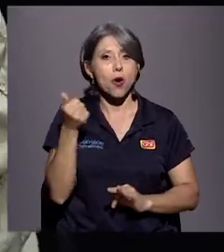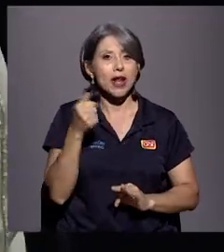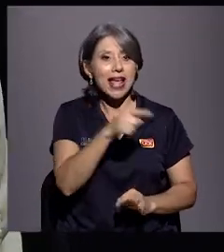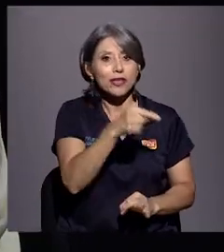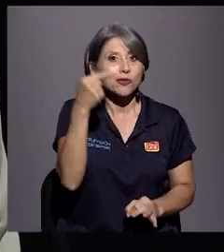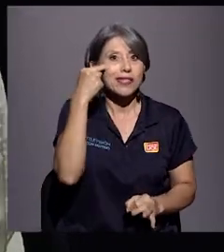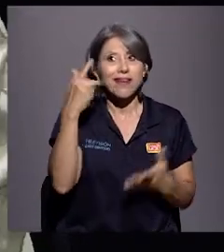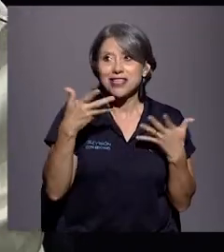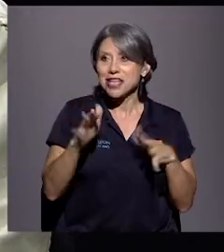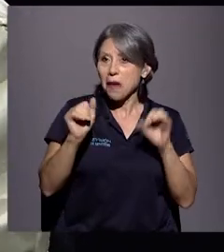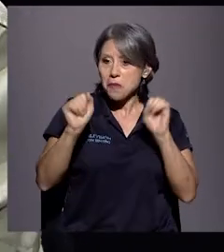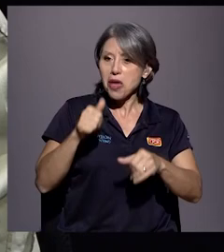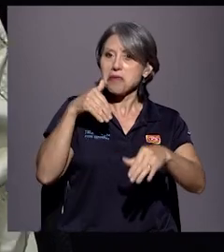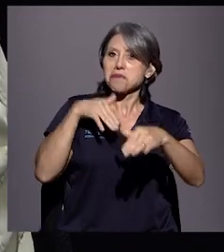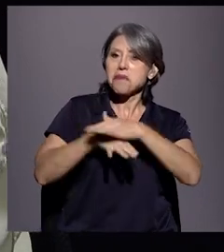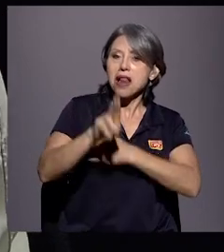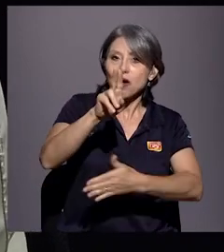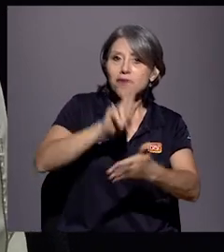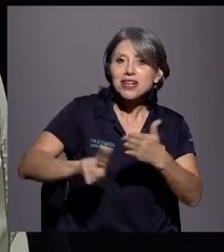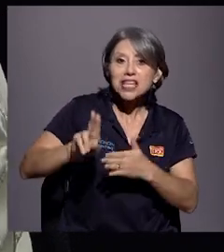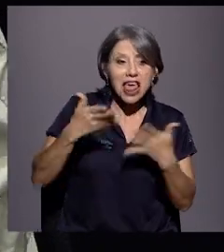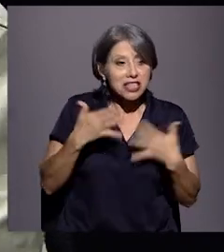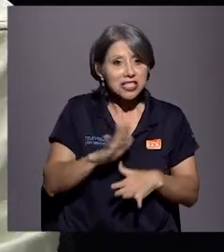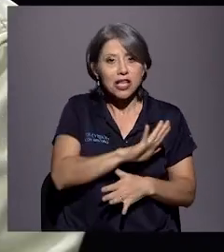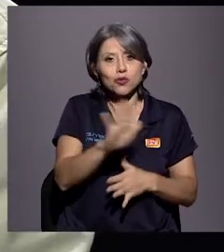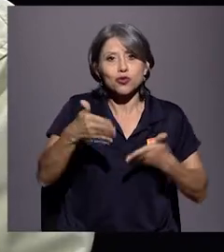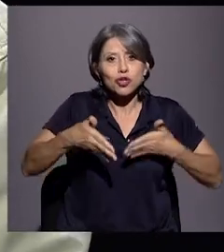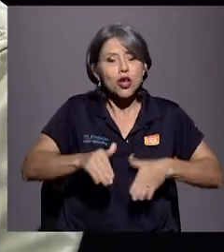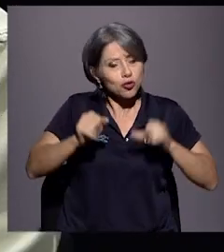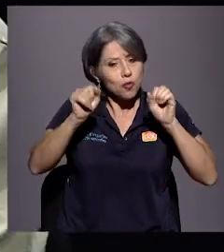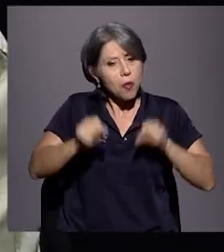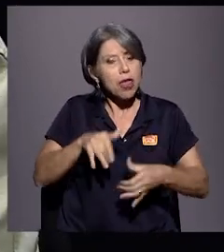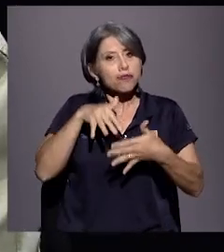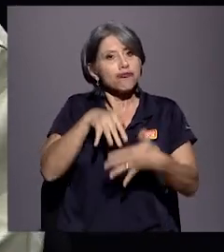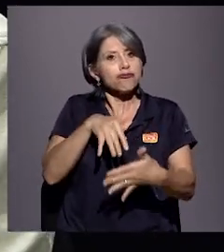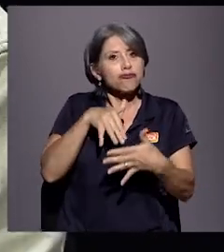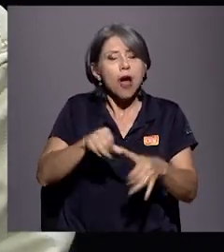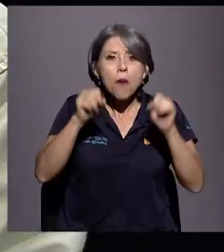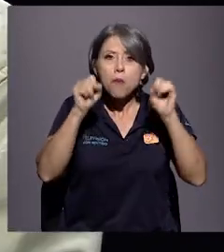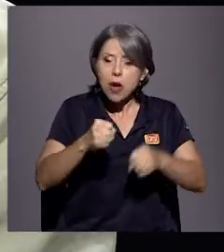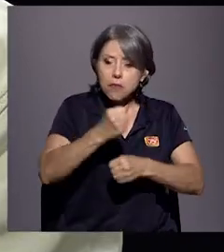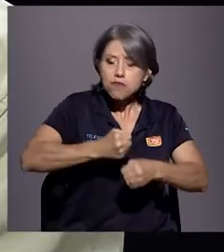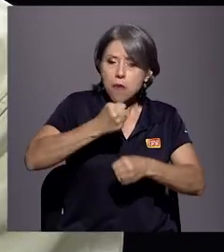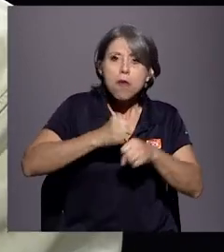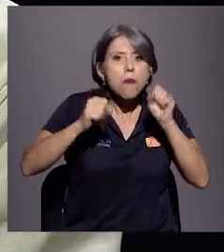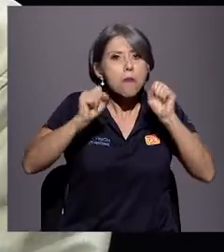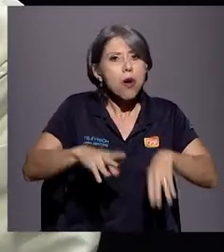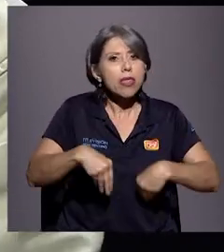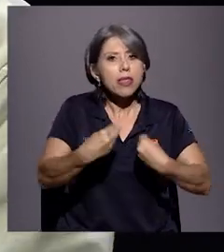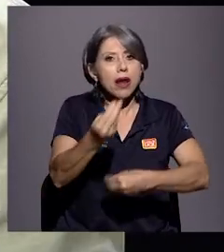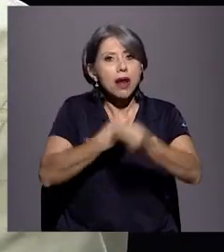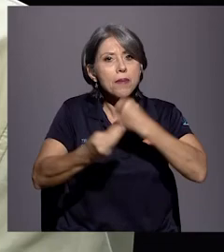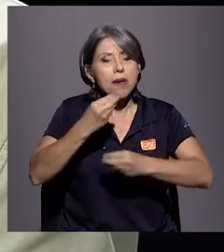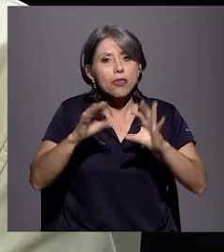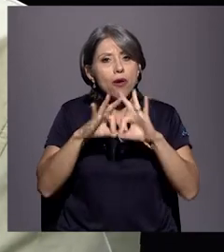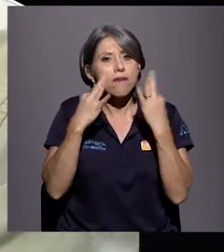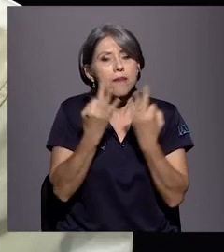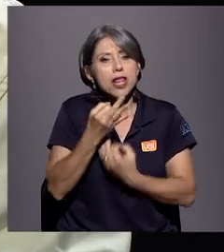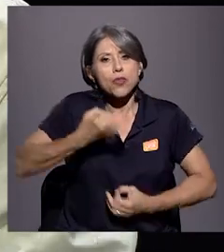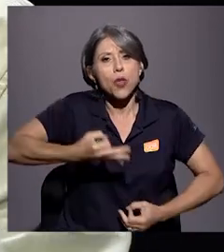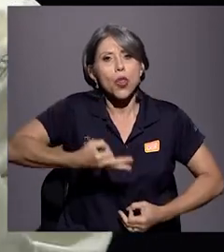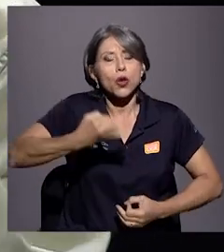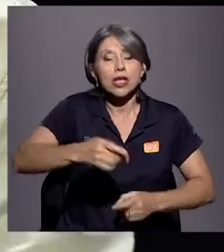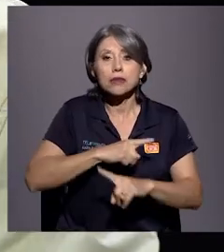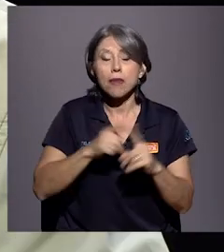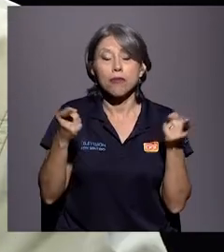ir para la universidad, que sus hijos podían tener escuela, que podían alimentar su familia todos los días. Y repentinamente